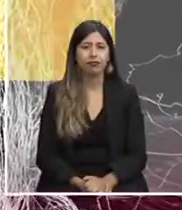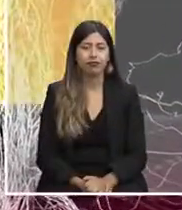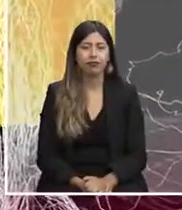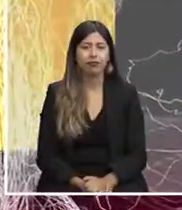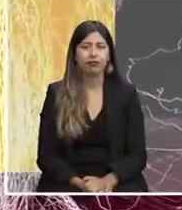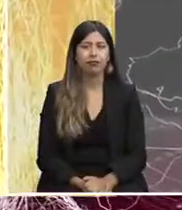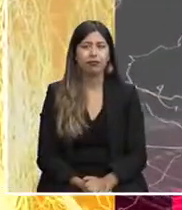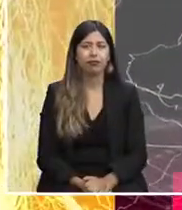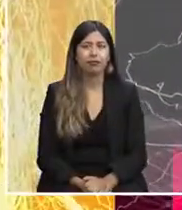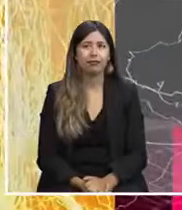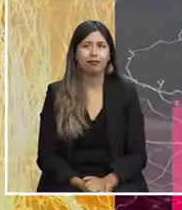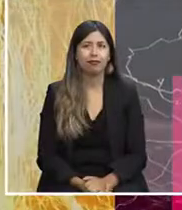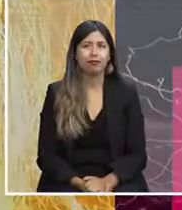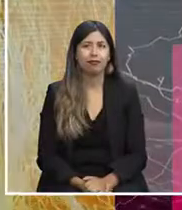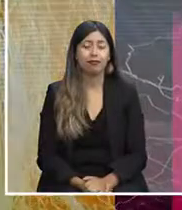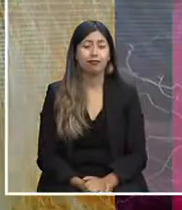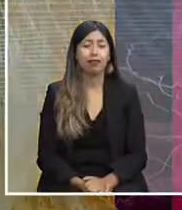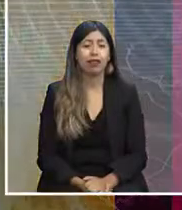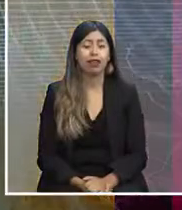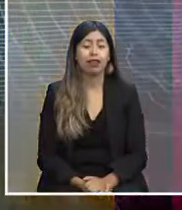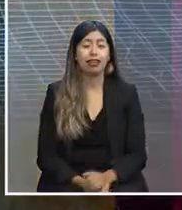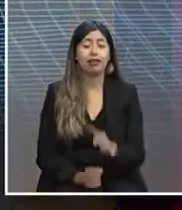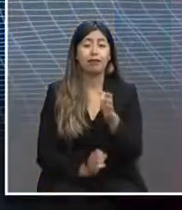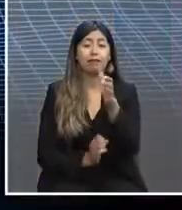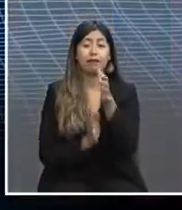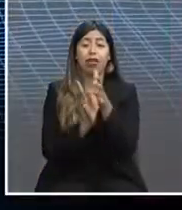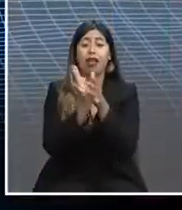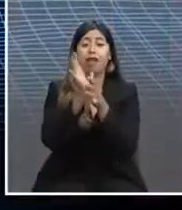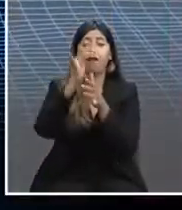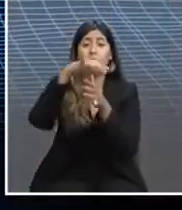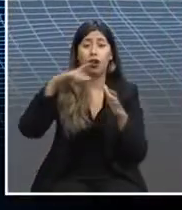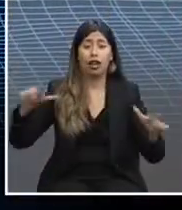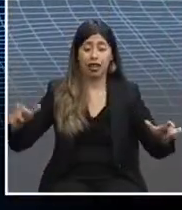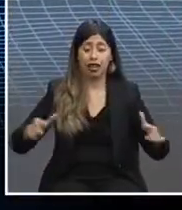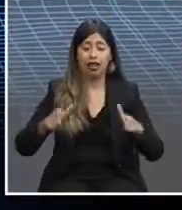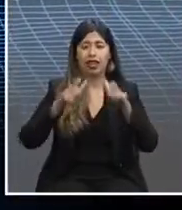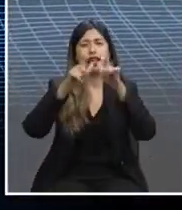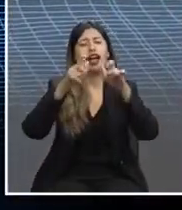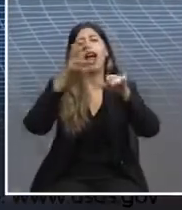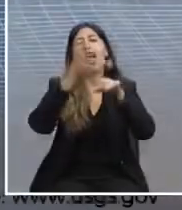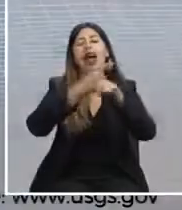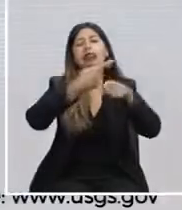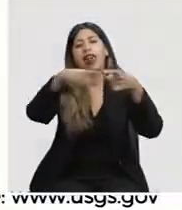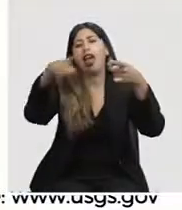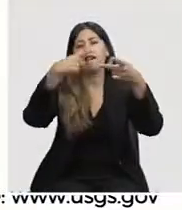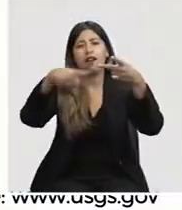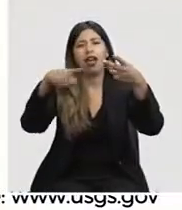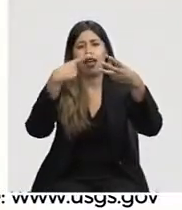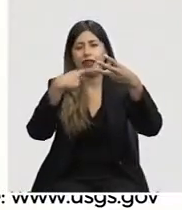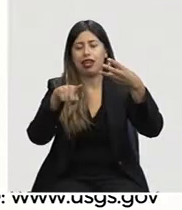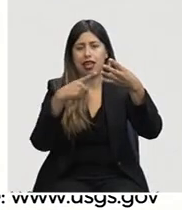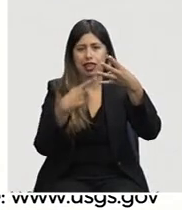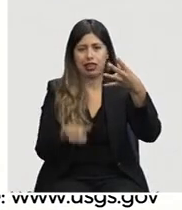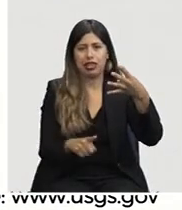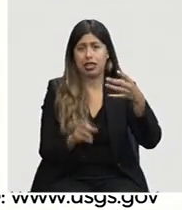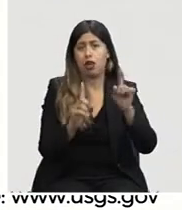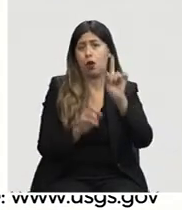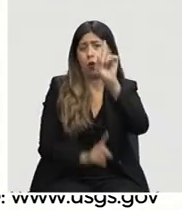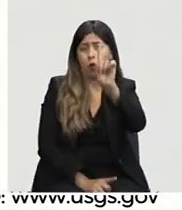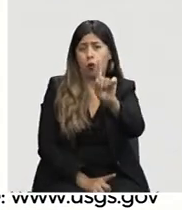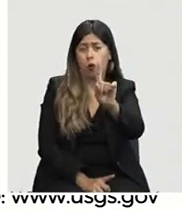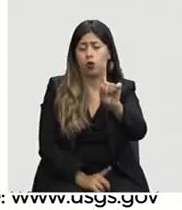en la actividad volcánica pueden existir diversos eventos, es decir, no tenemos solamente uno. ¿Ya? Podemos